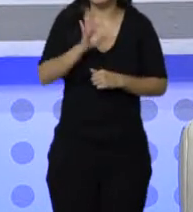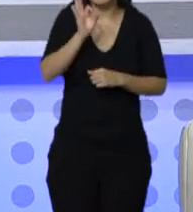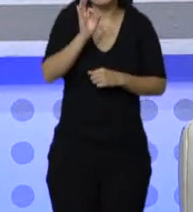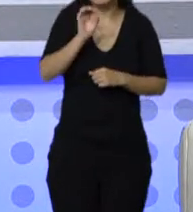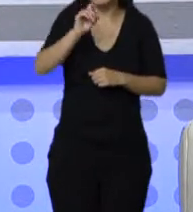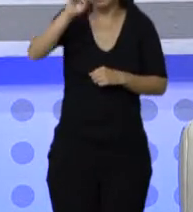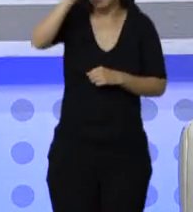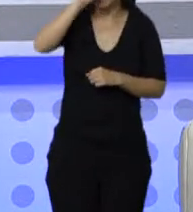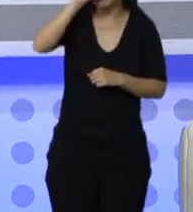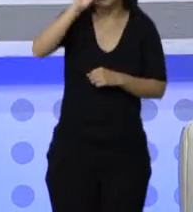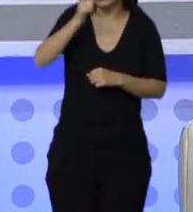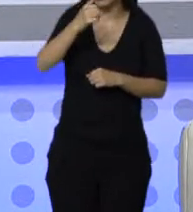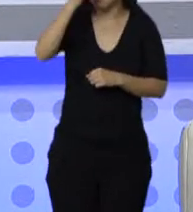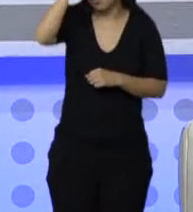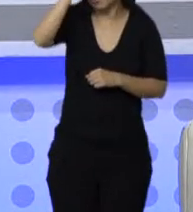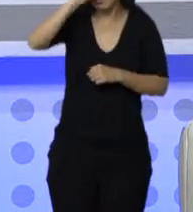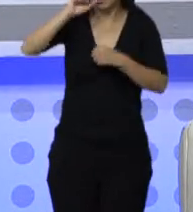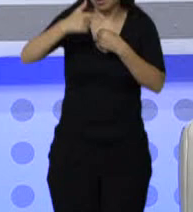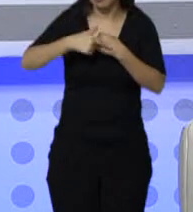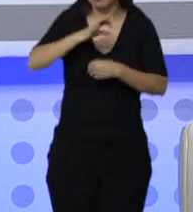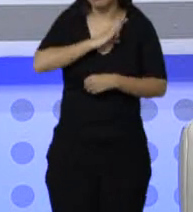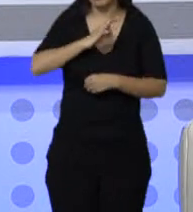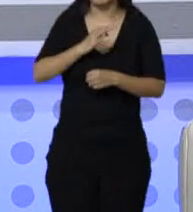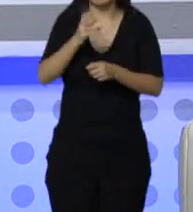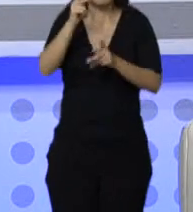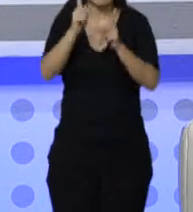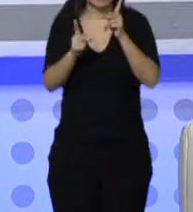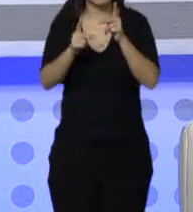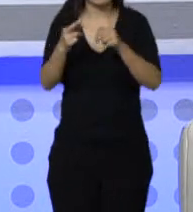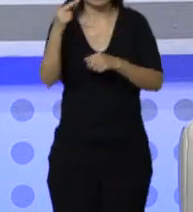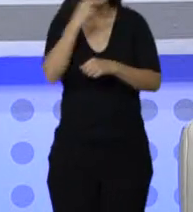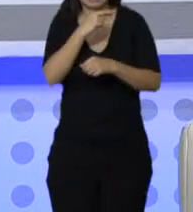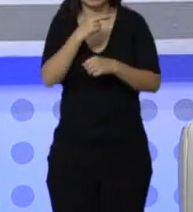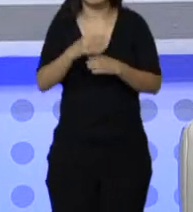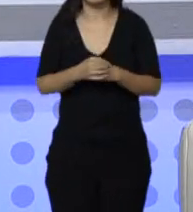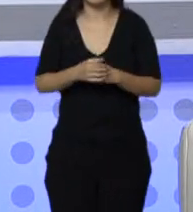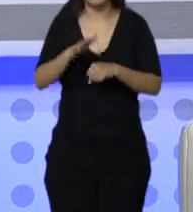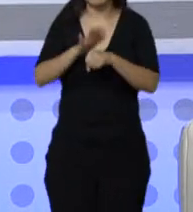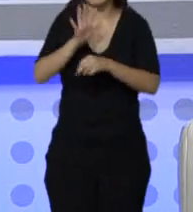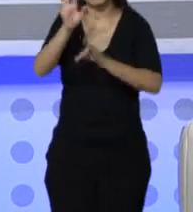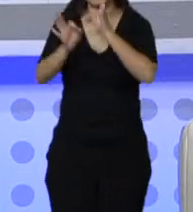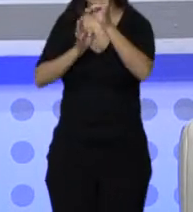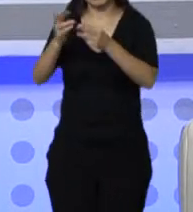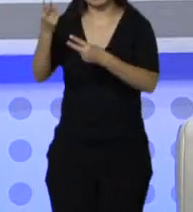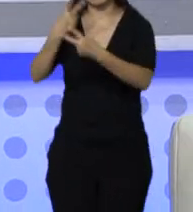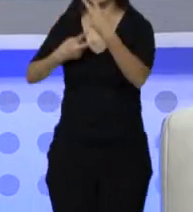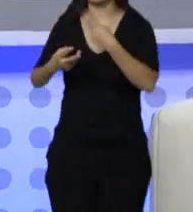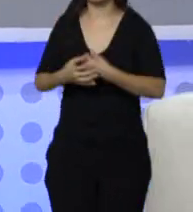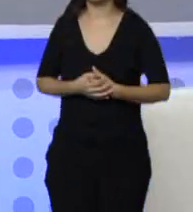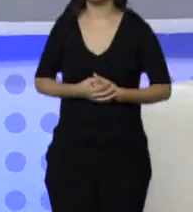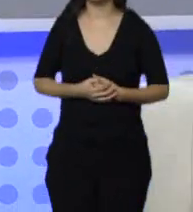pueda dar en esta misma mesa vamos a hacer una pausa es breve regresamos con más de este tema